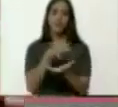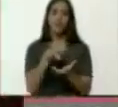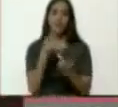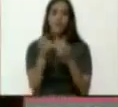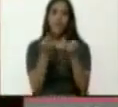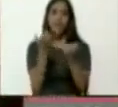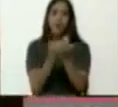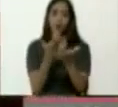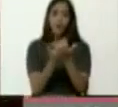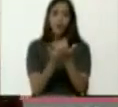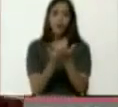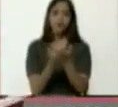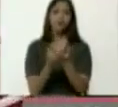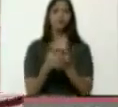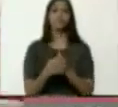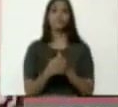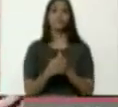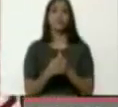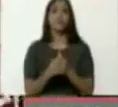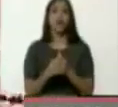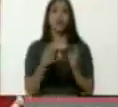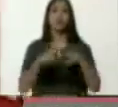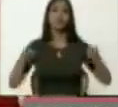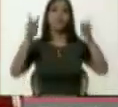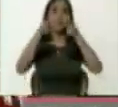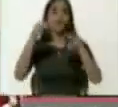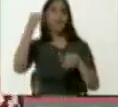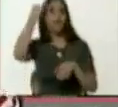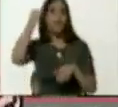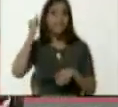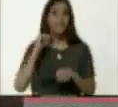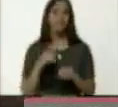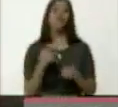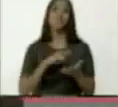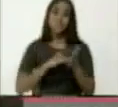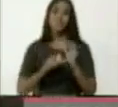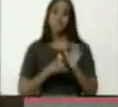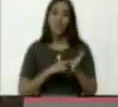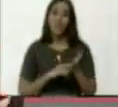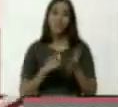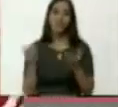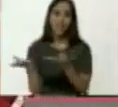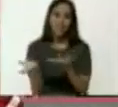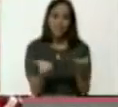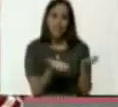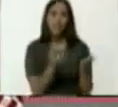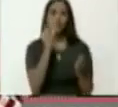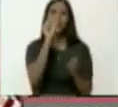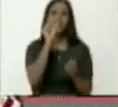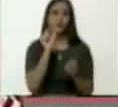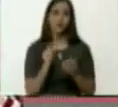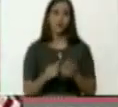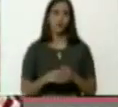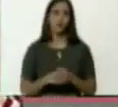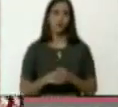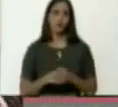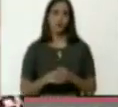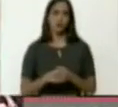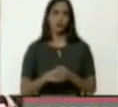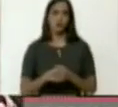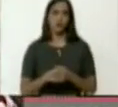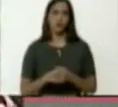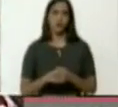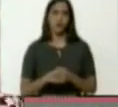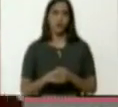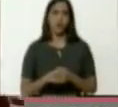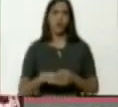financiero, en el ámbito de la bolsa de valores, imagínense lo que significaría que te reciba nada más un momentico. Y ahí